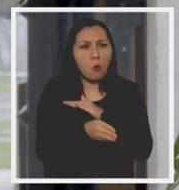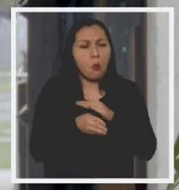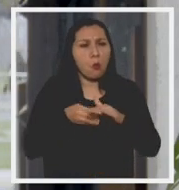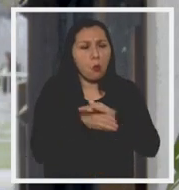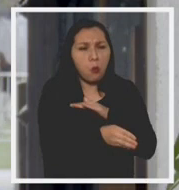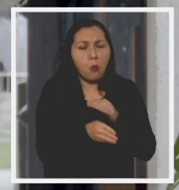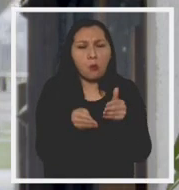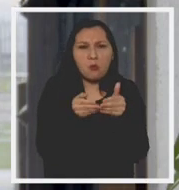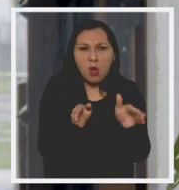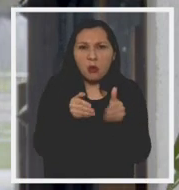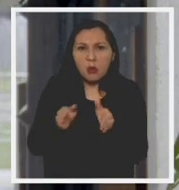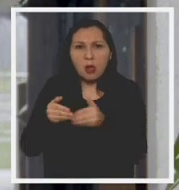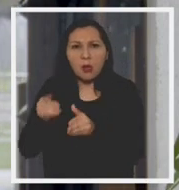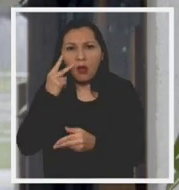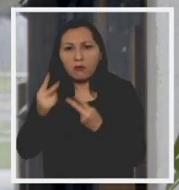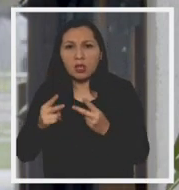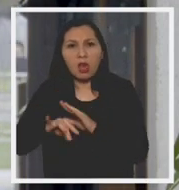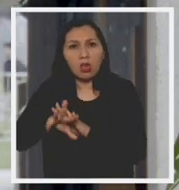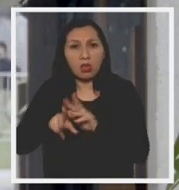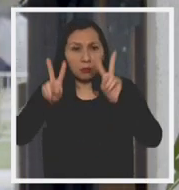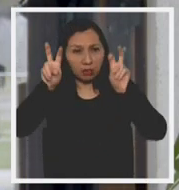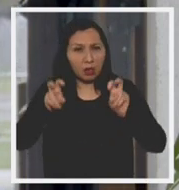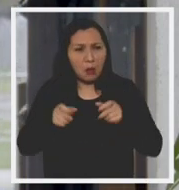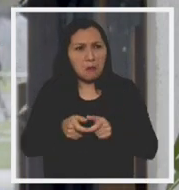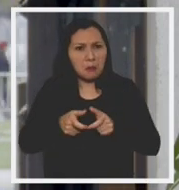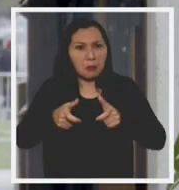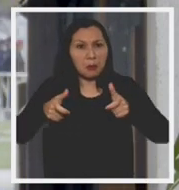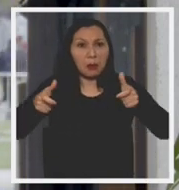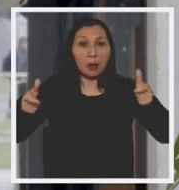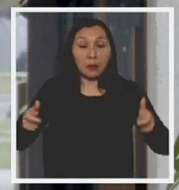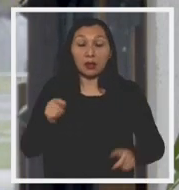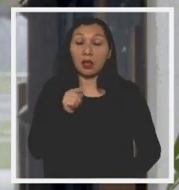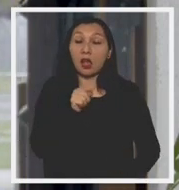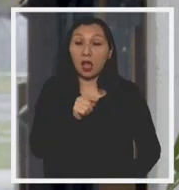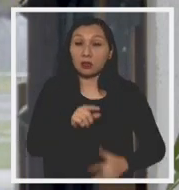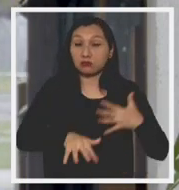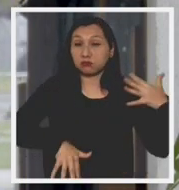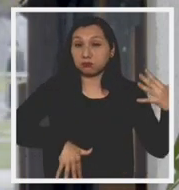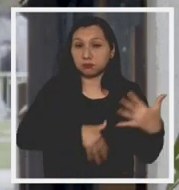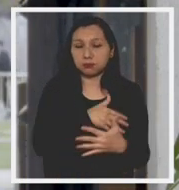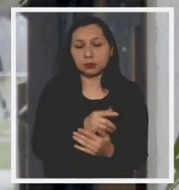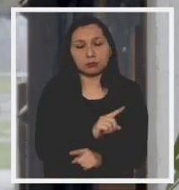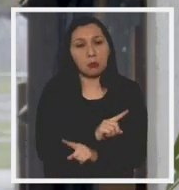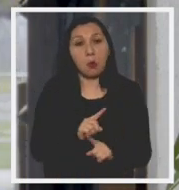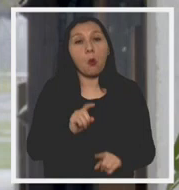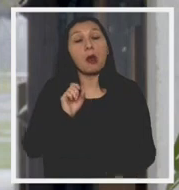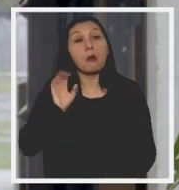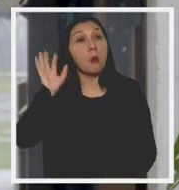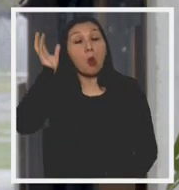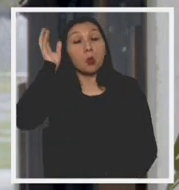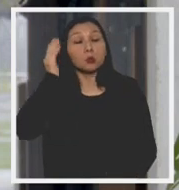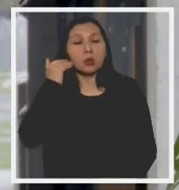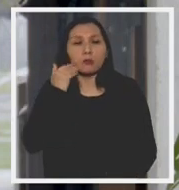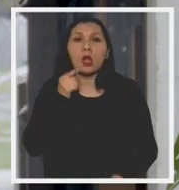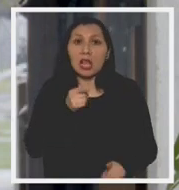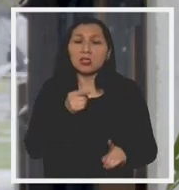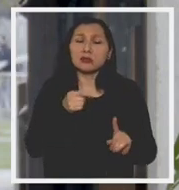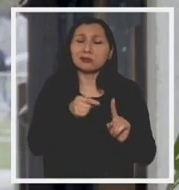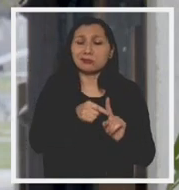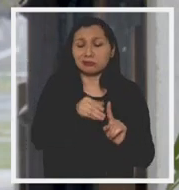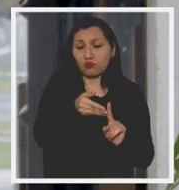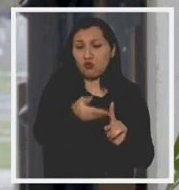a acciones que son delictuales. Este tipo de violencia no es inocente, causa